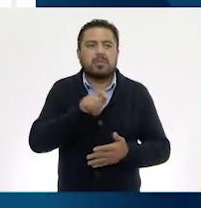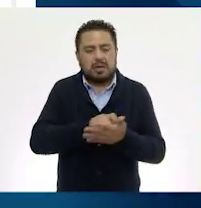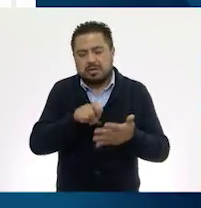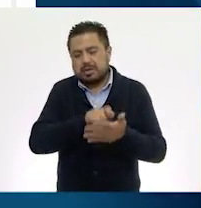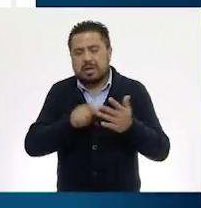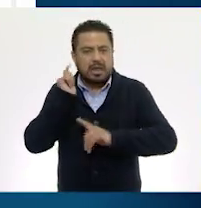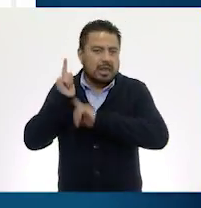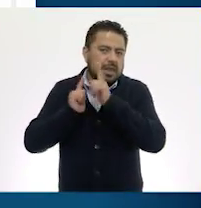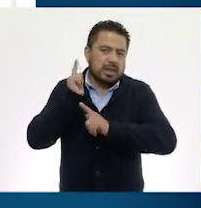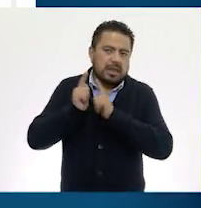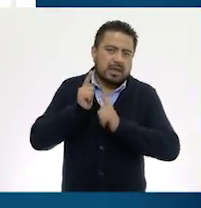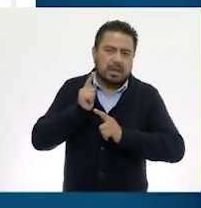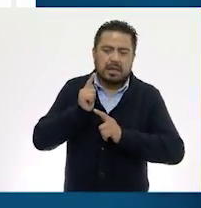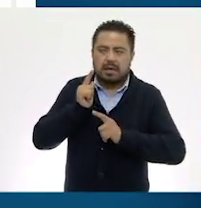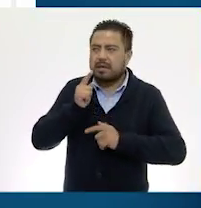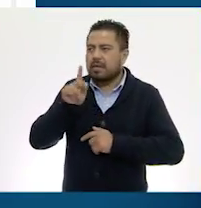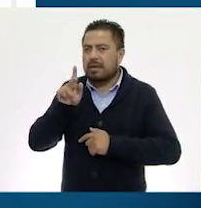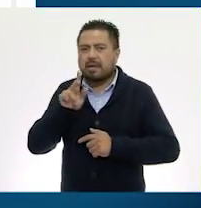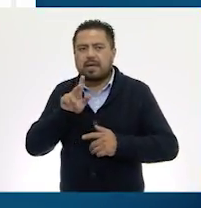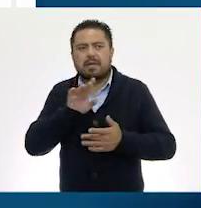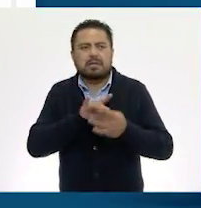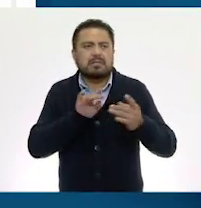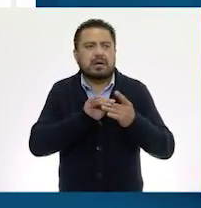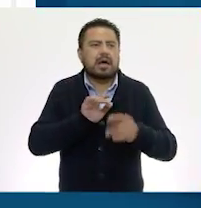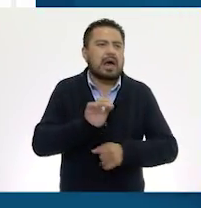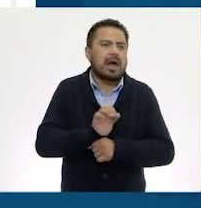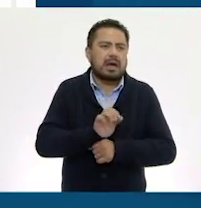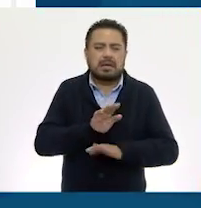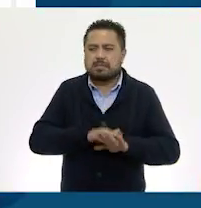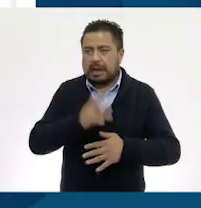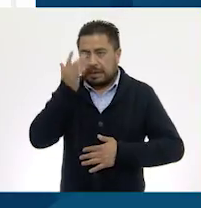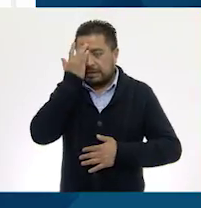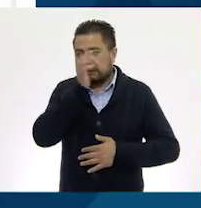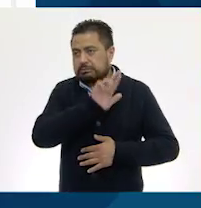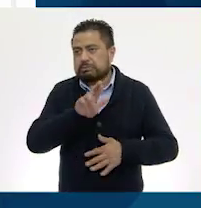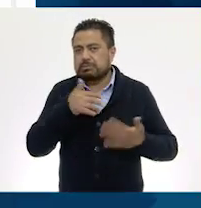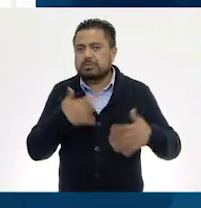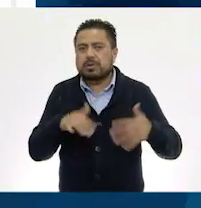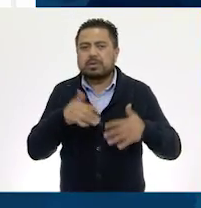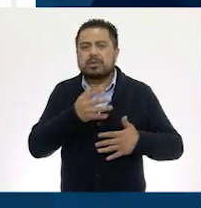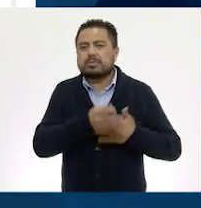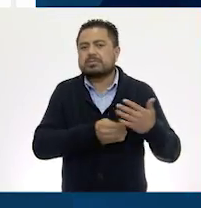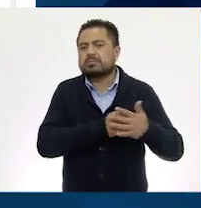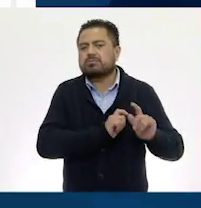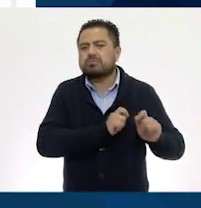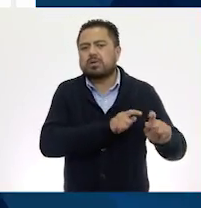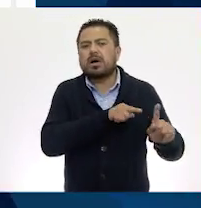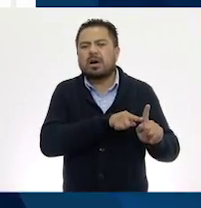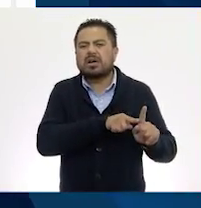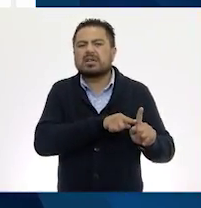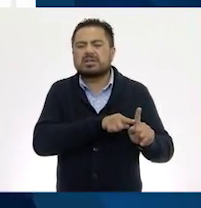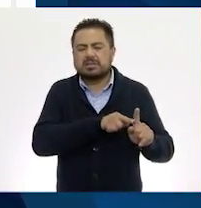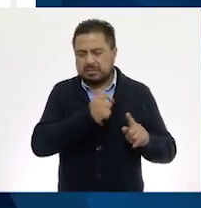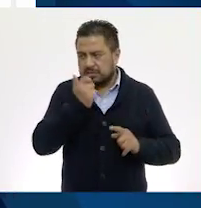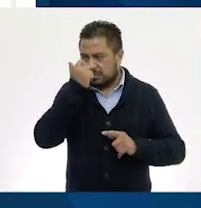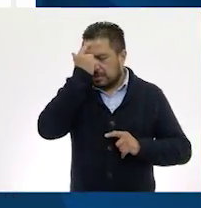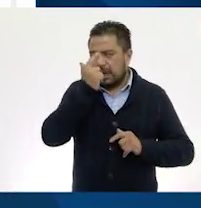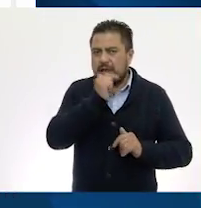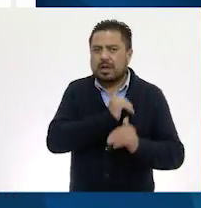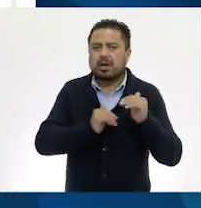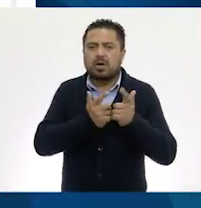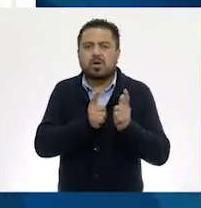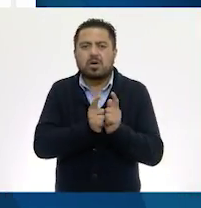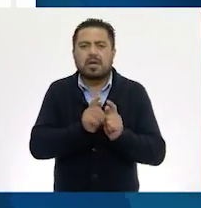escritor griego, autor de fábulas y telenovelas muy reconocidas. Se le atribuyó a Esopo la invención del género